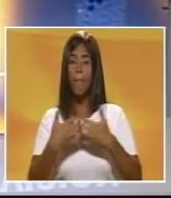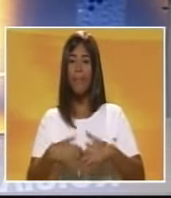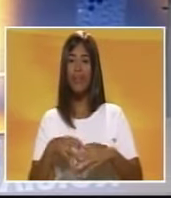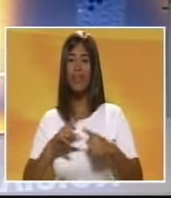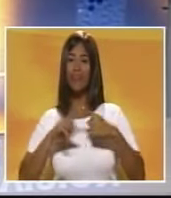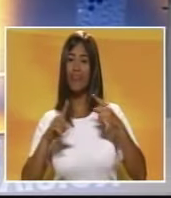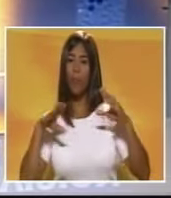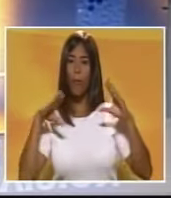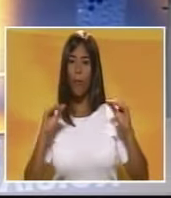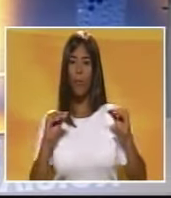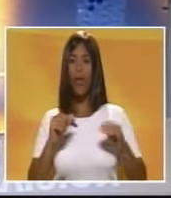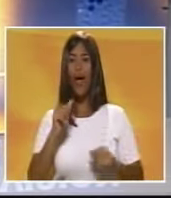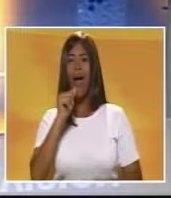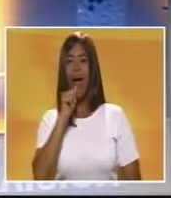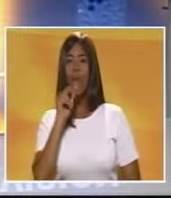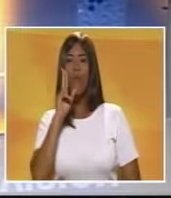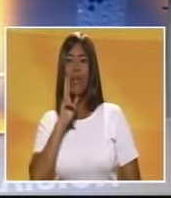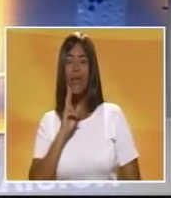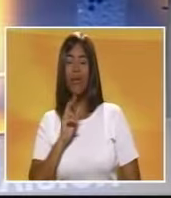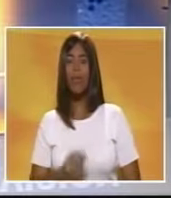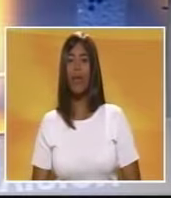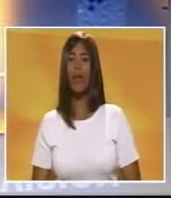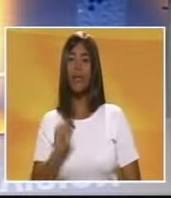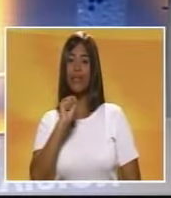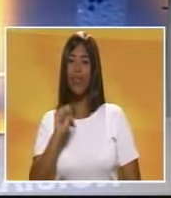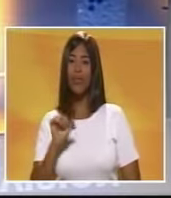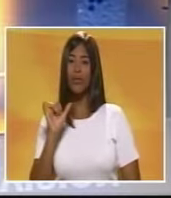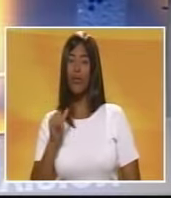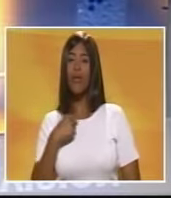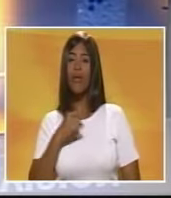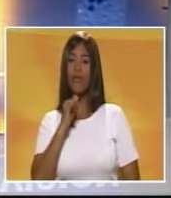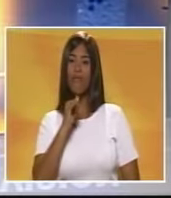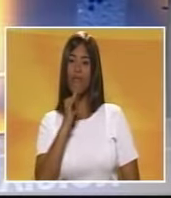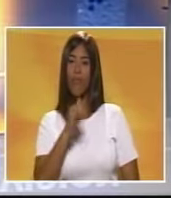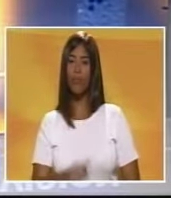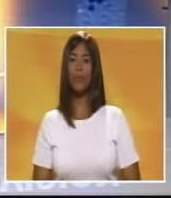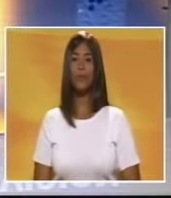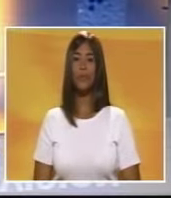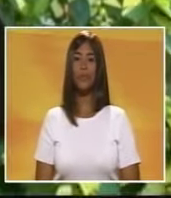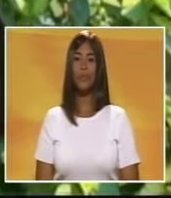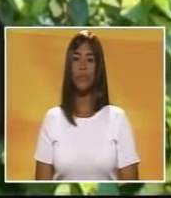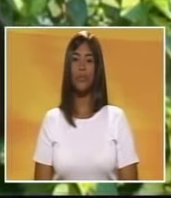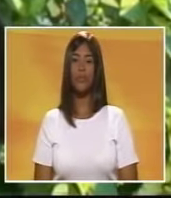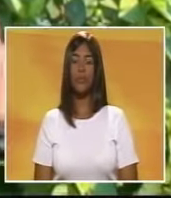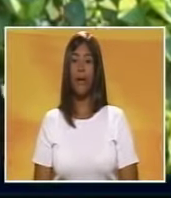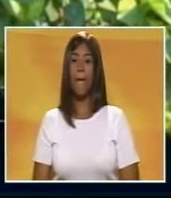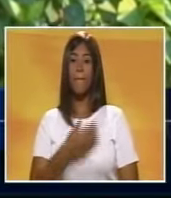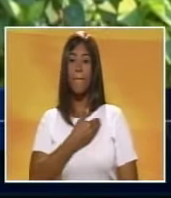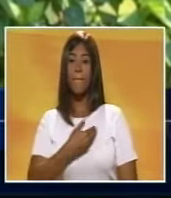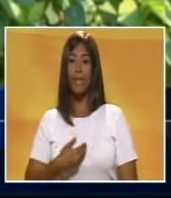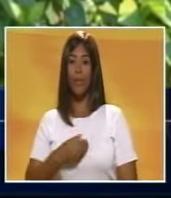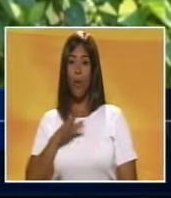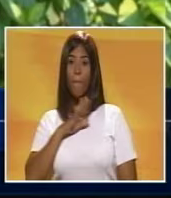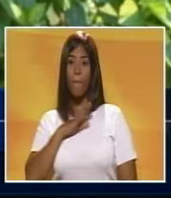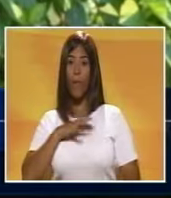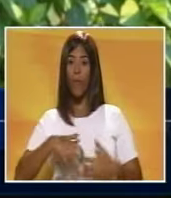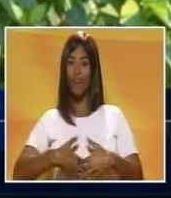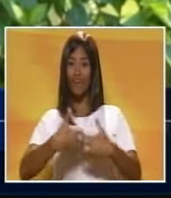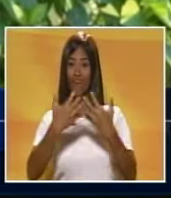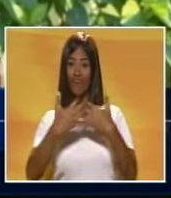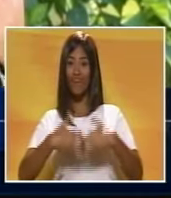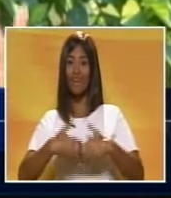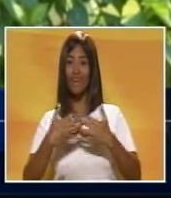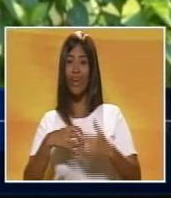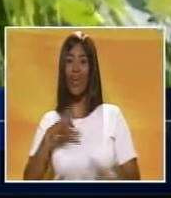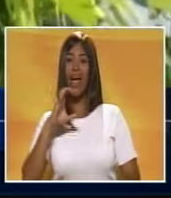servicio de electricidad y agua potable. Sandino Yaguare presenta el reporte. El presidente de la cúpula empresarial, Carlos